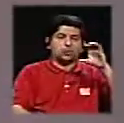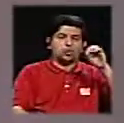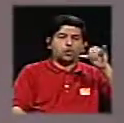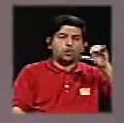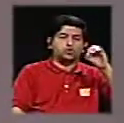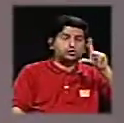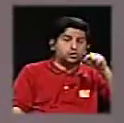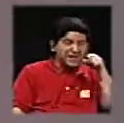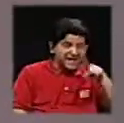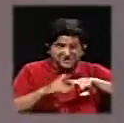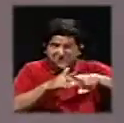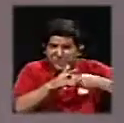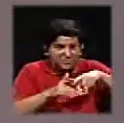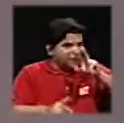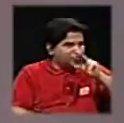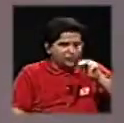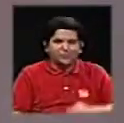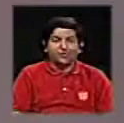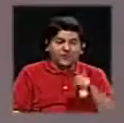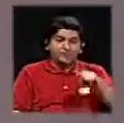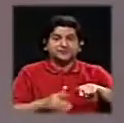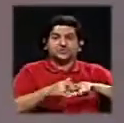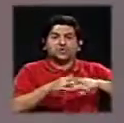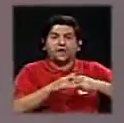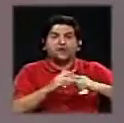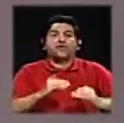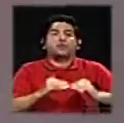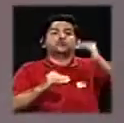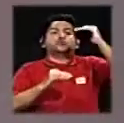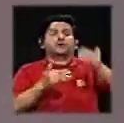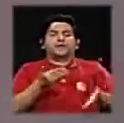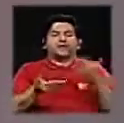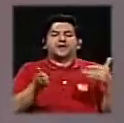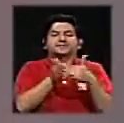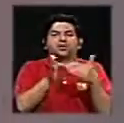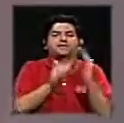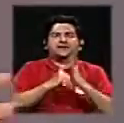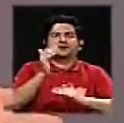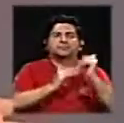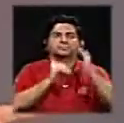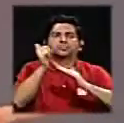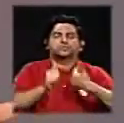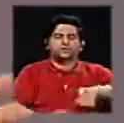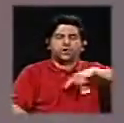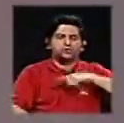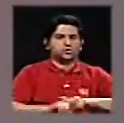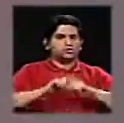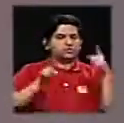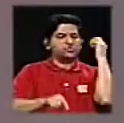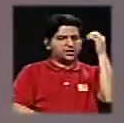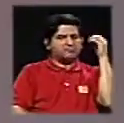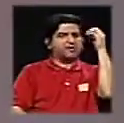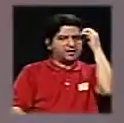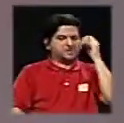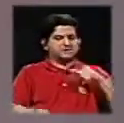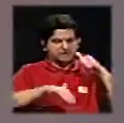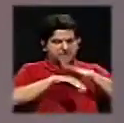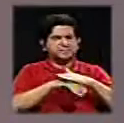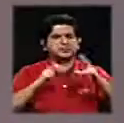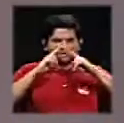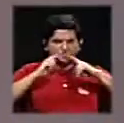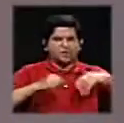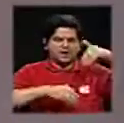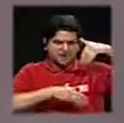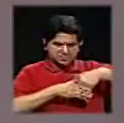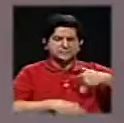no es un mantenimiento, eso es una rehabilitación mayor, casi reconstrucción. Y nosotros diferimos ahí también, y eso se mandó en una auditoría